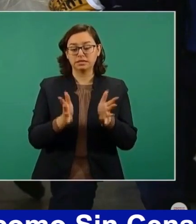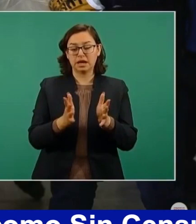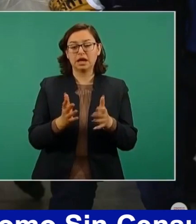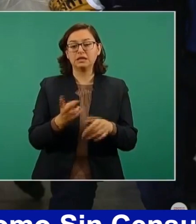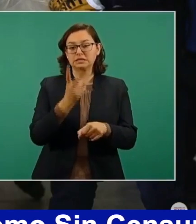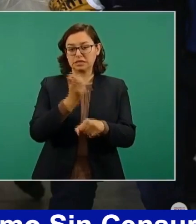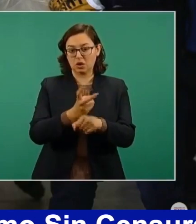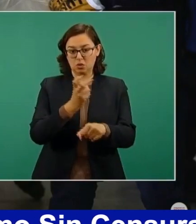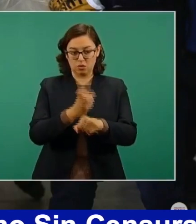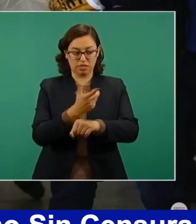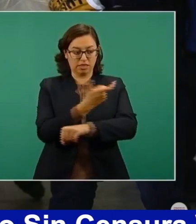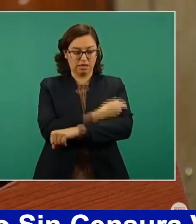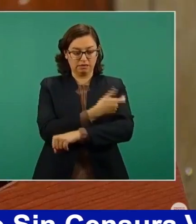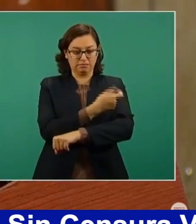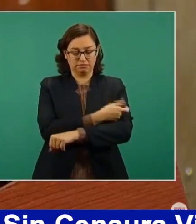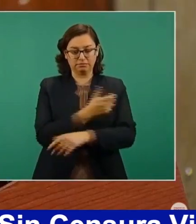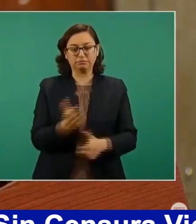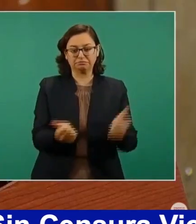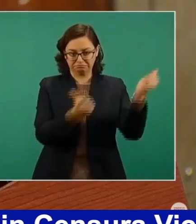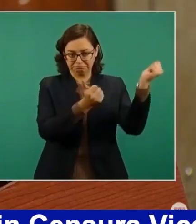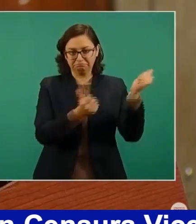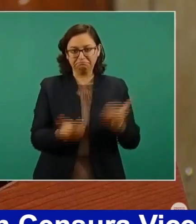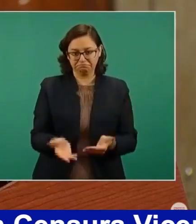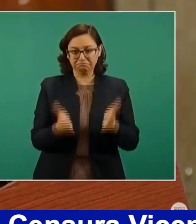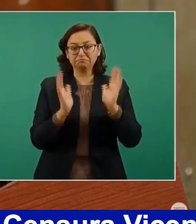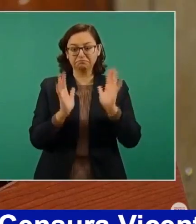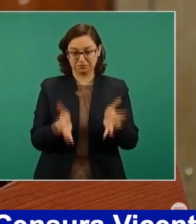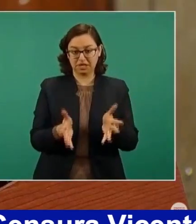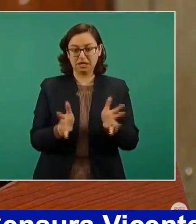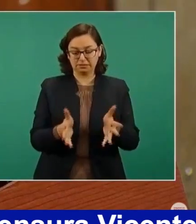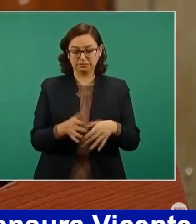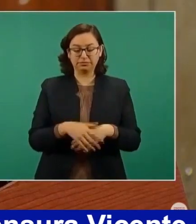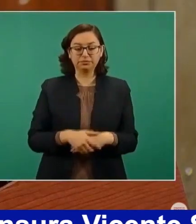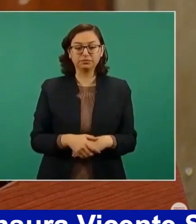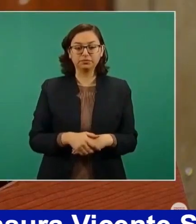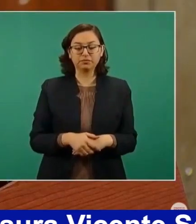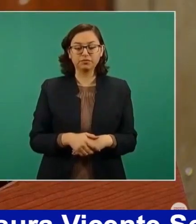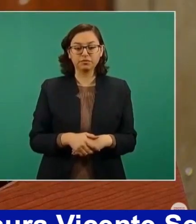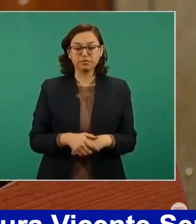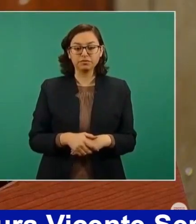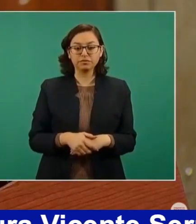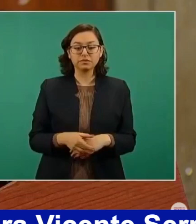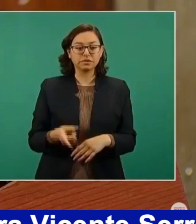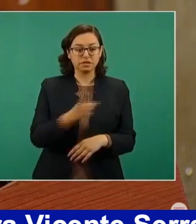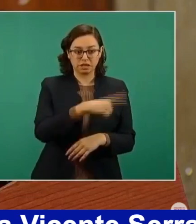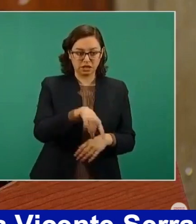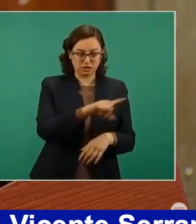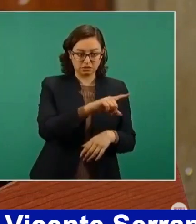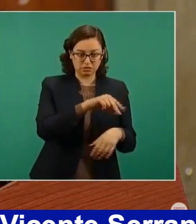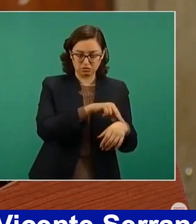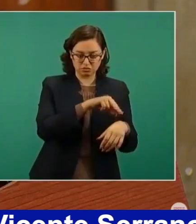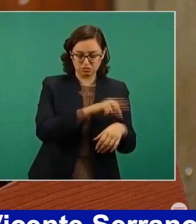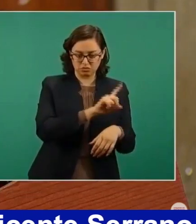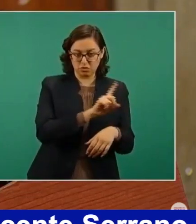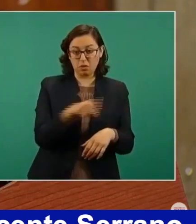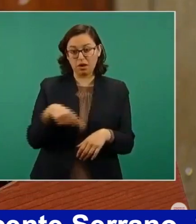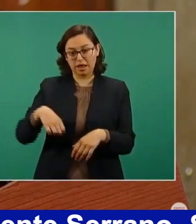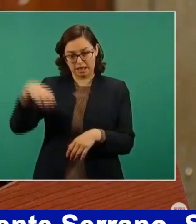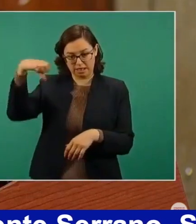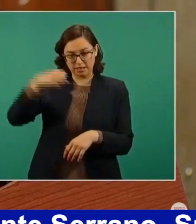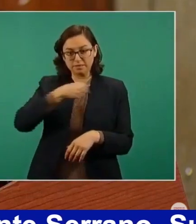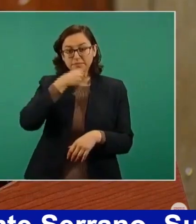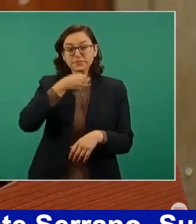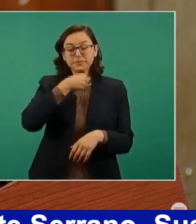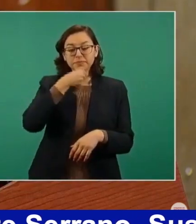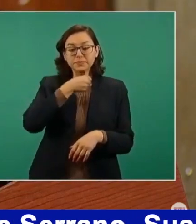fueron básicamente las que se vacunaron, no en personal médico, sino en adultos mayores. La siguiente, por